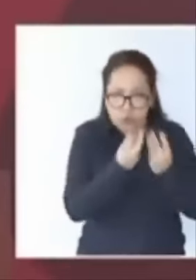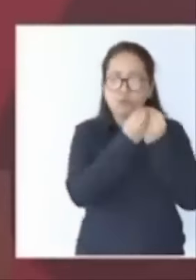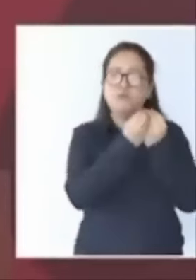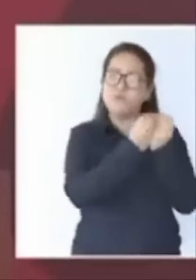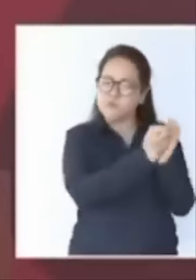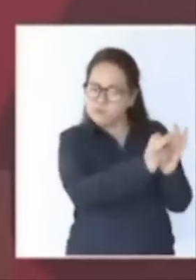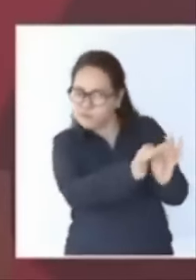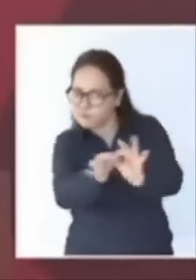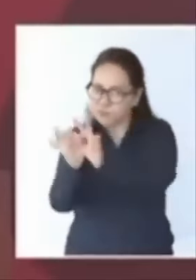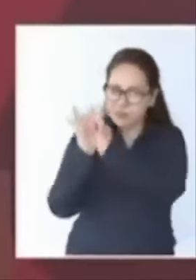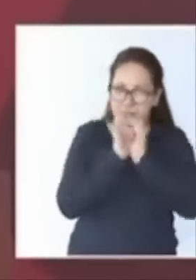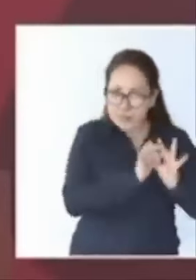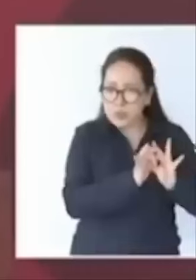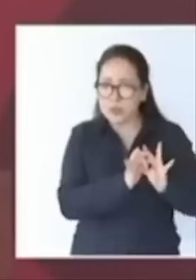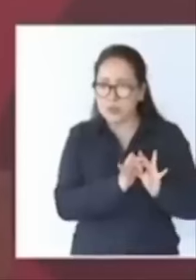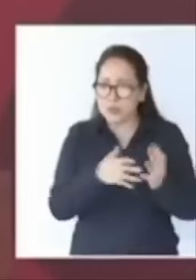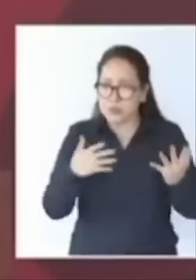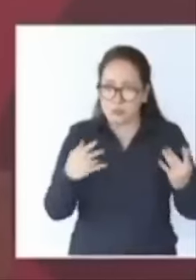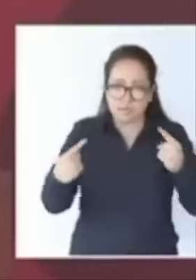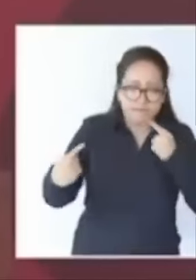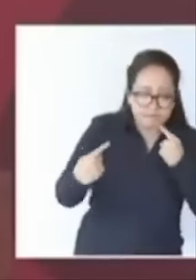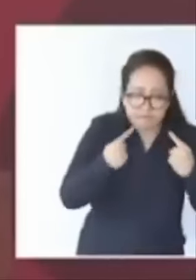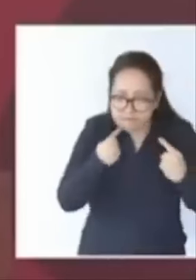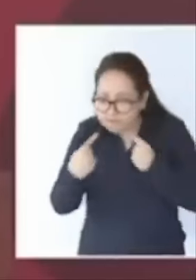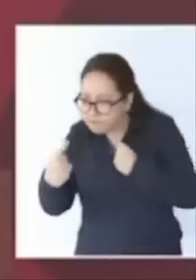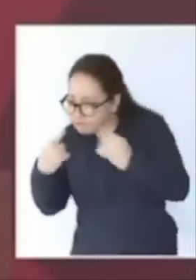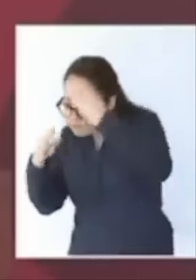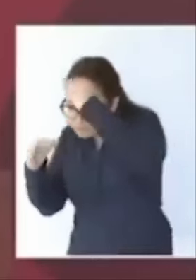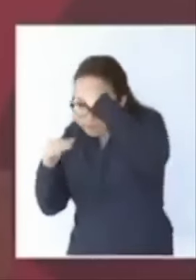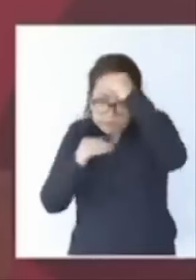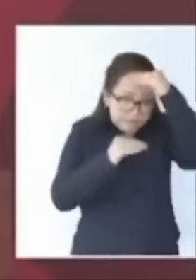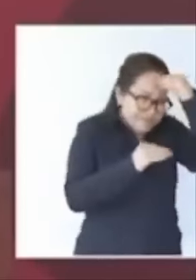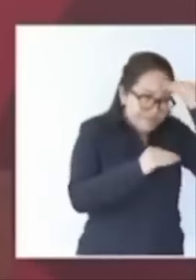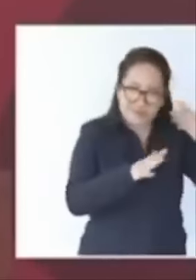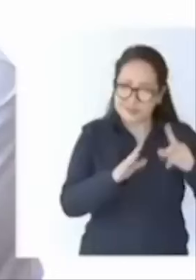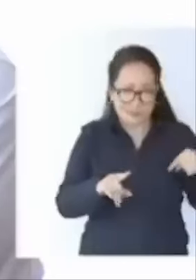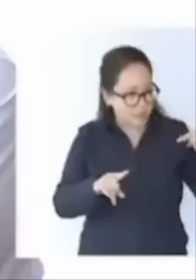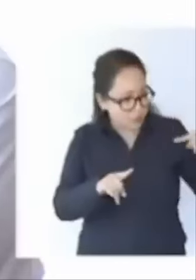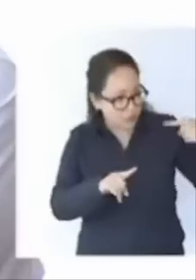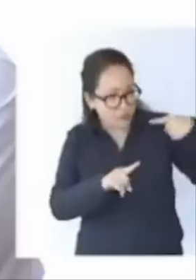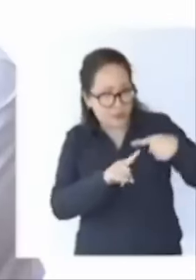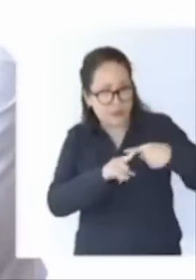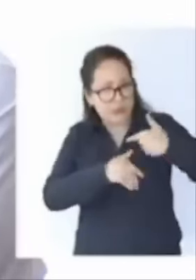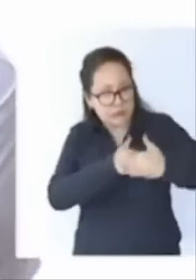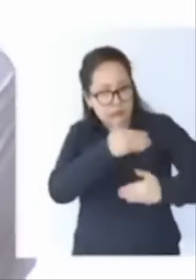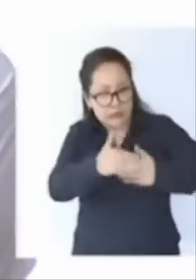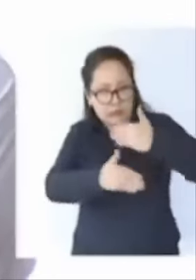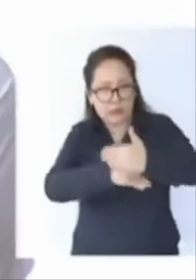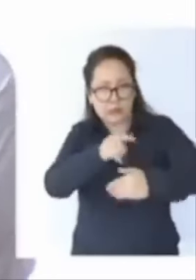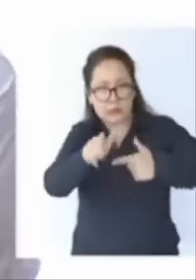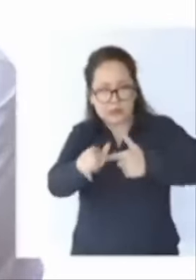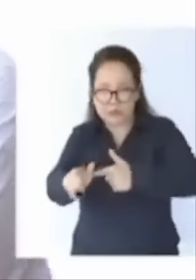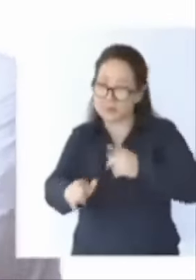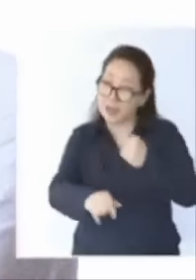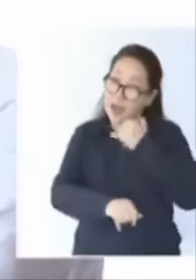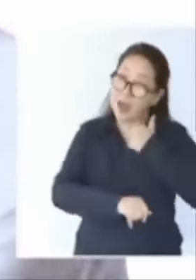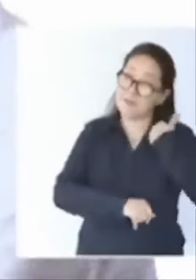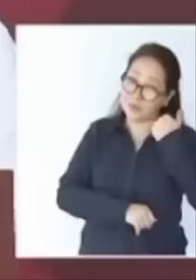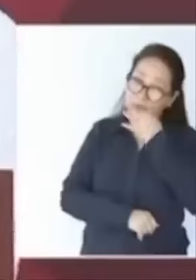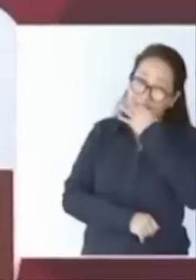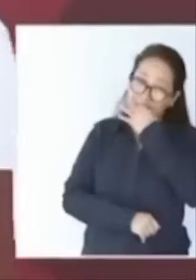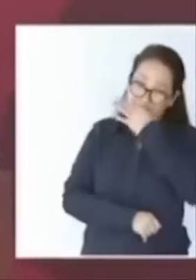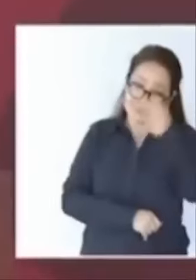de manera coordinada como lo venimos haciendo. Y aquí también aprovecho para